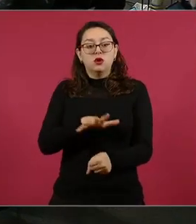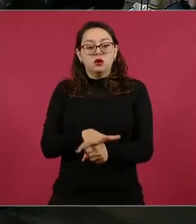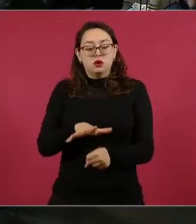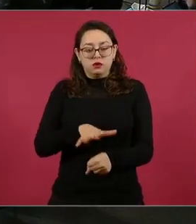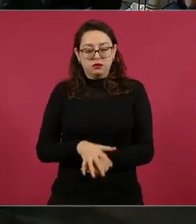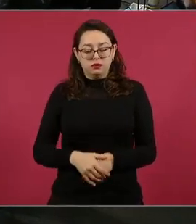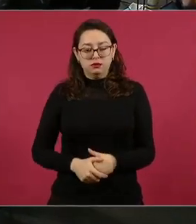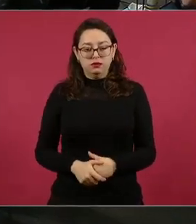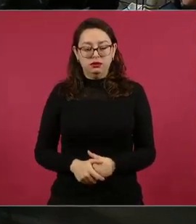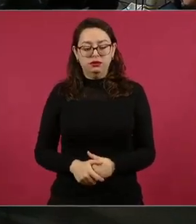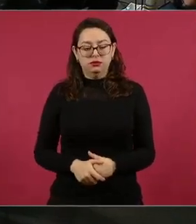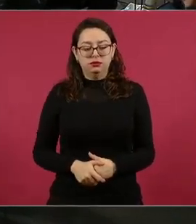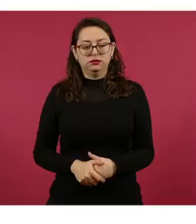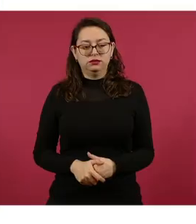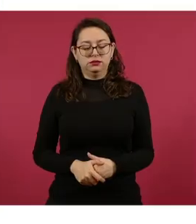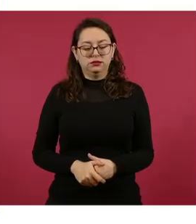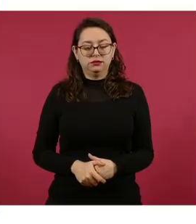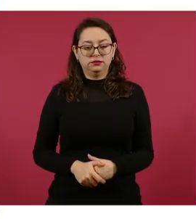Aquí está.